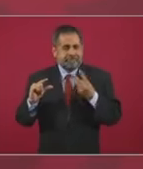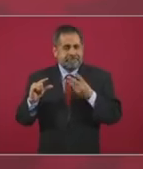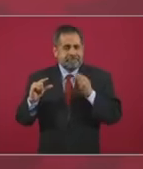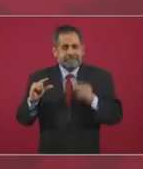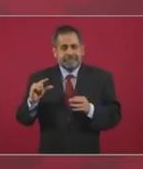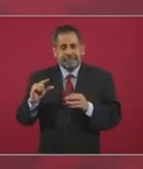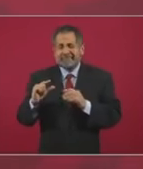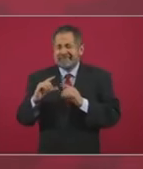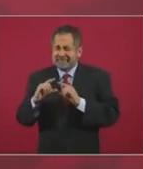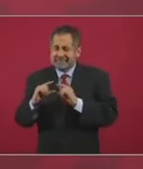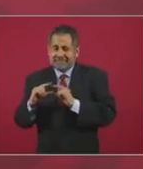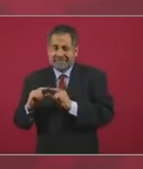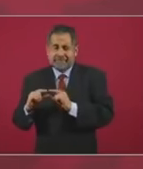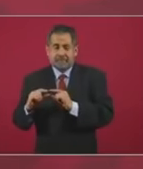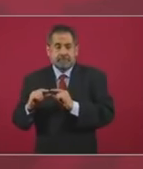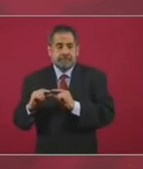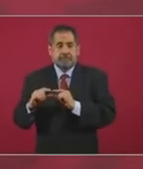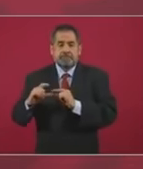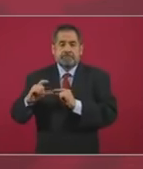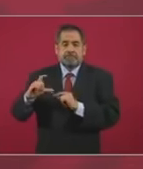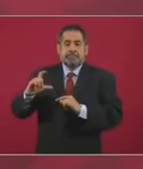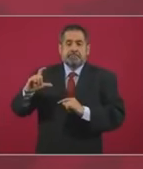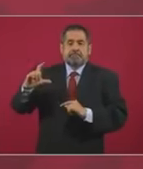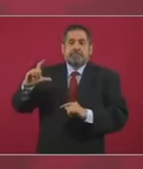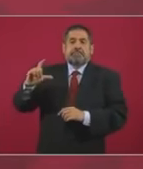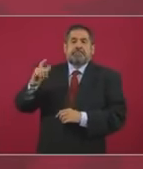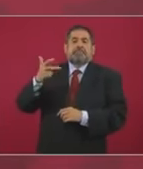tuvimos hasta 8, 9